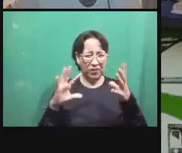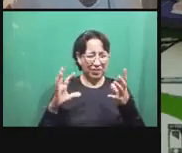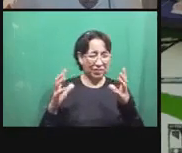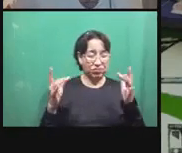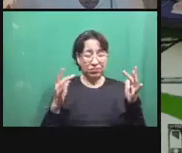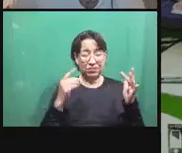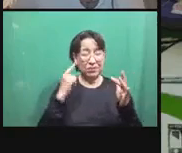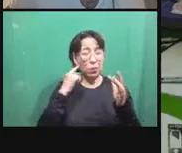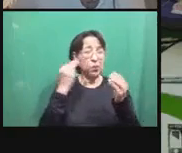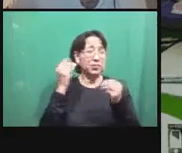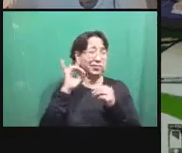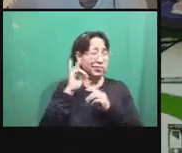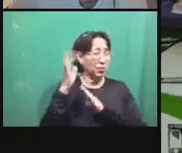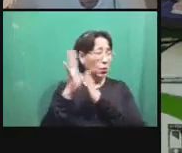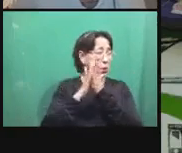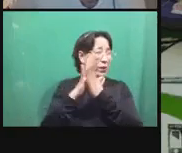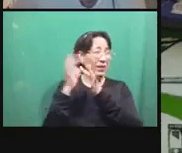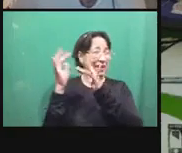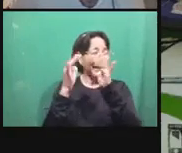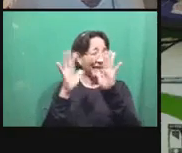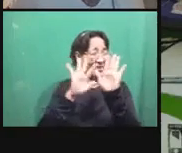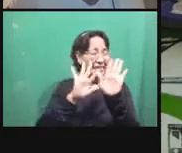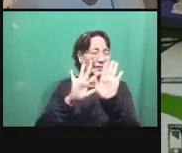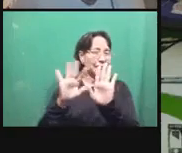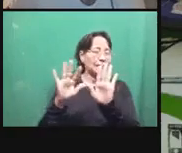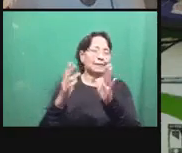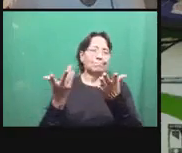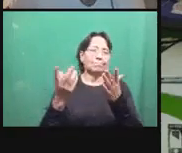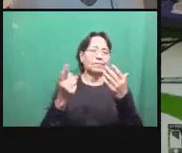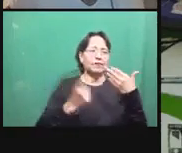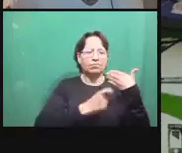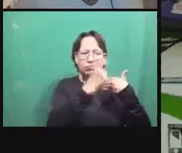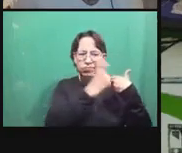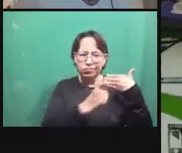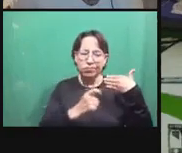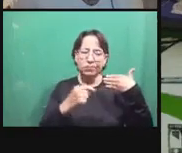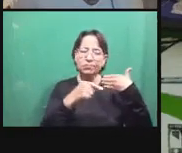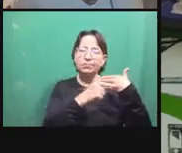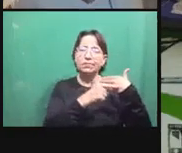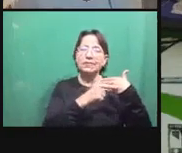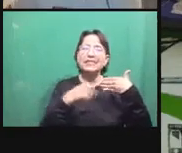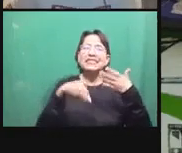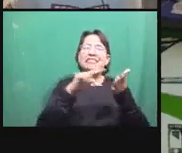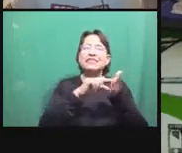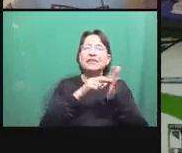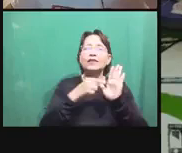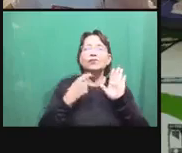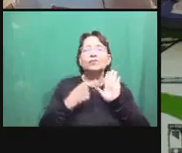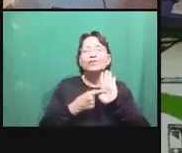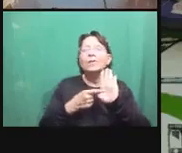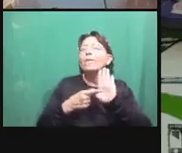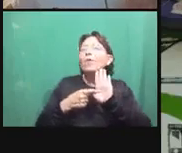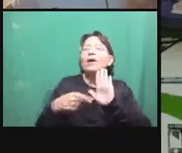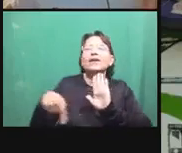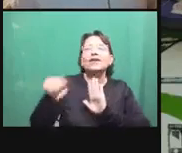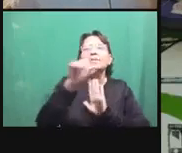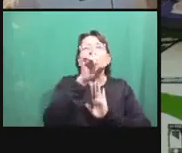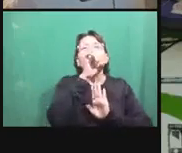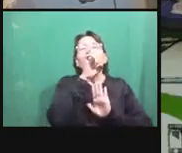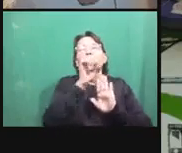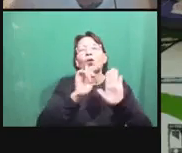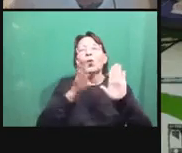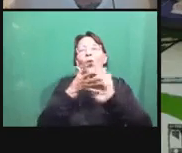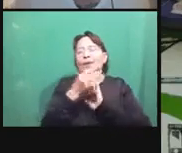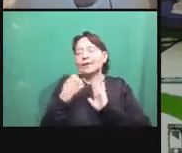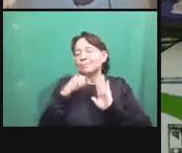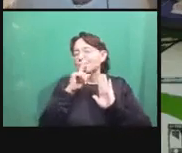mundo sin ese graffiti que cuestiona, interpela y visibiliza lo que no se dice. Para mí, y ya para cerrar y para contestar